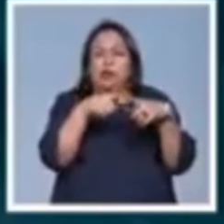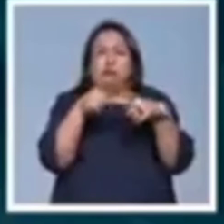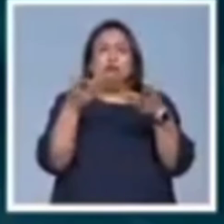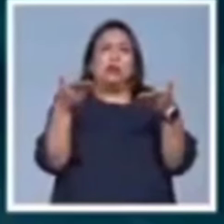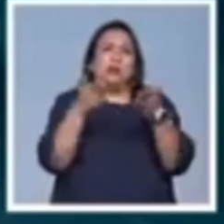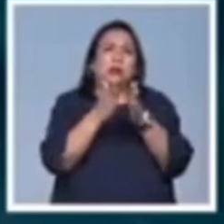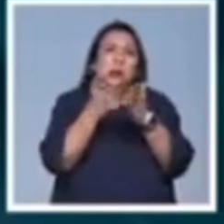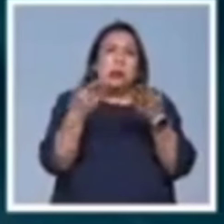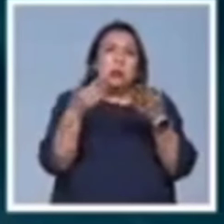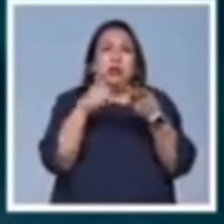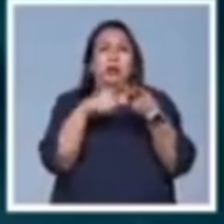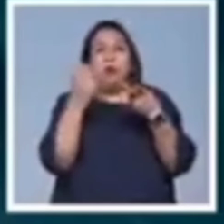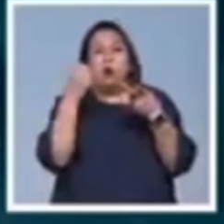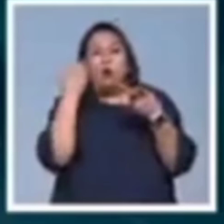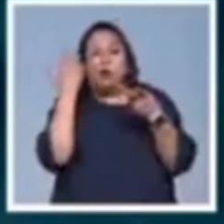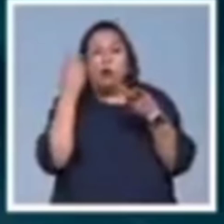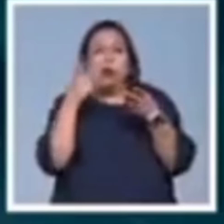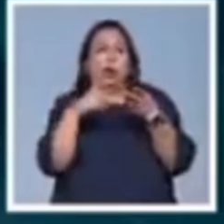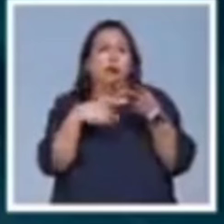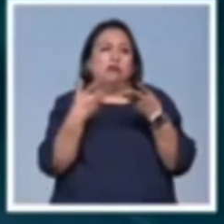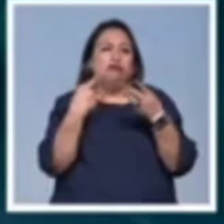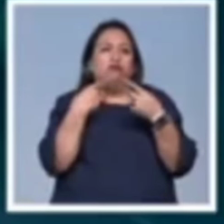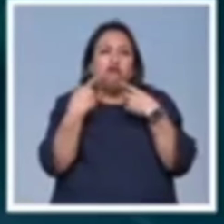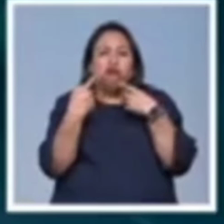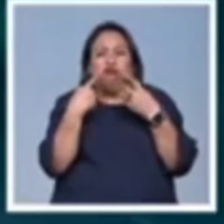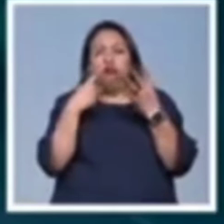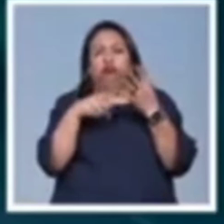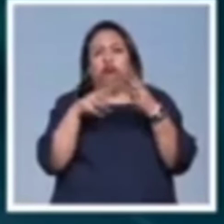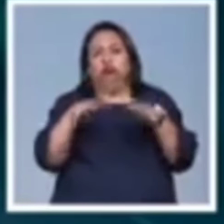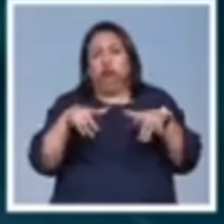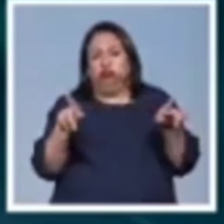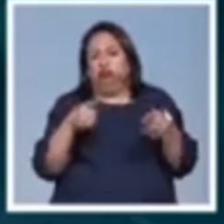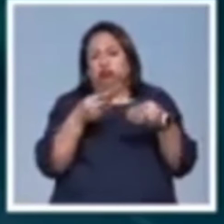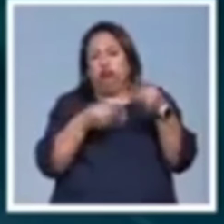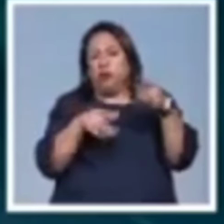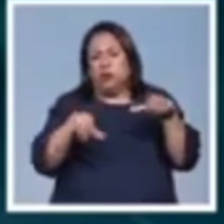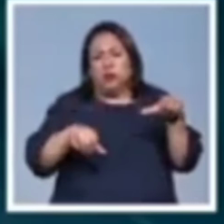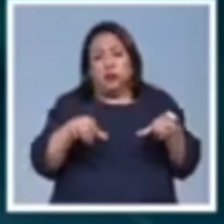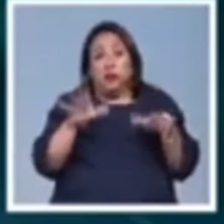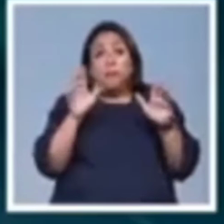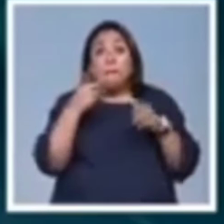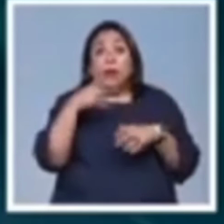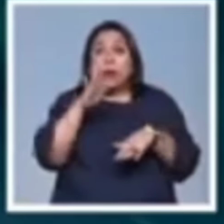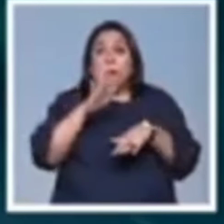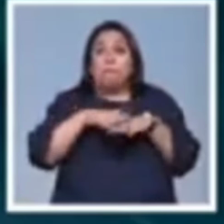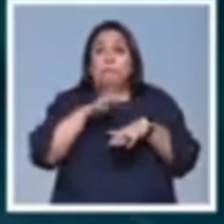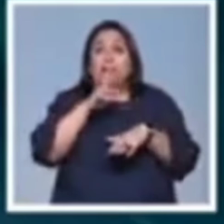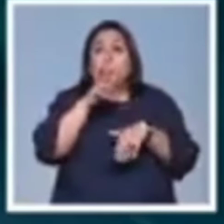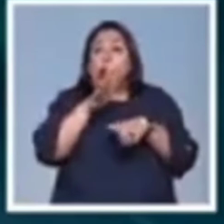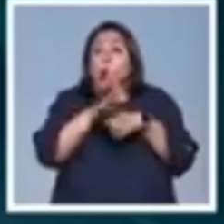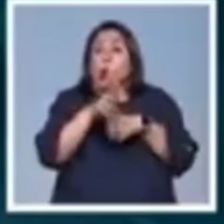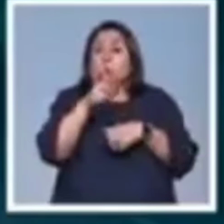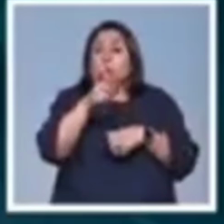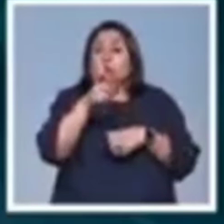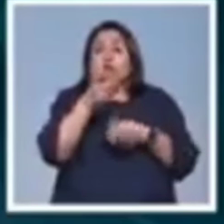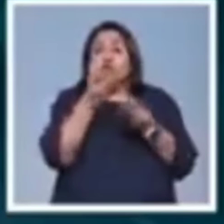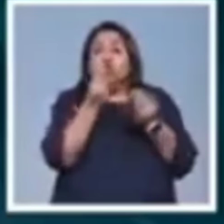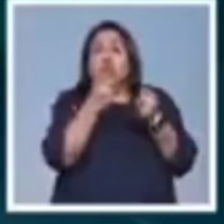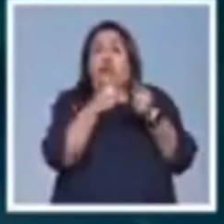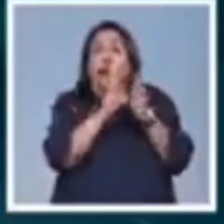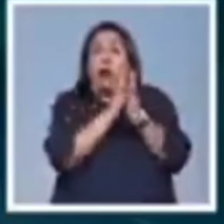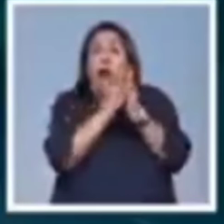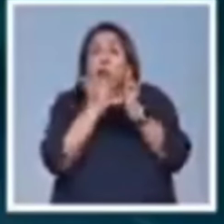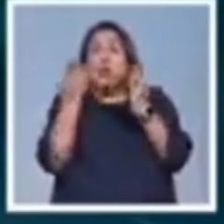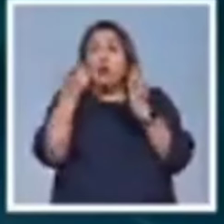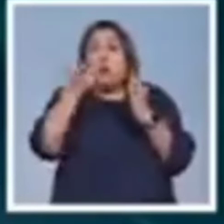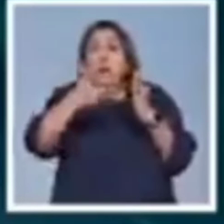entre presentaciones de libros, conferencias, conversatorios y conciertos, pero sin duda la gran oferta y los descuentos son el